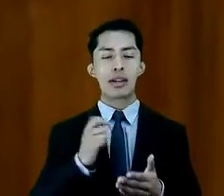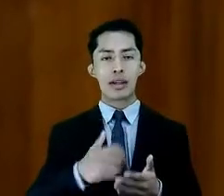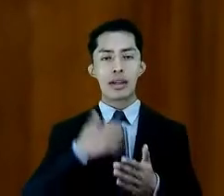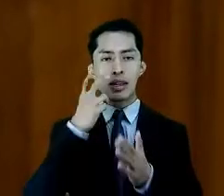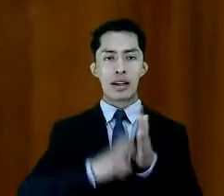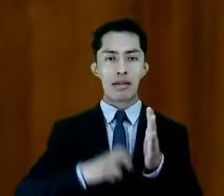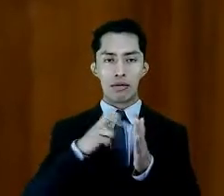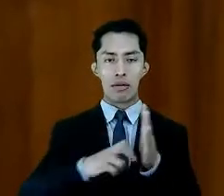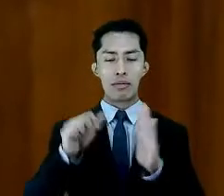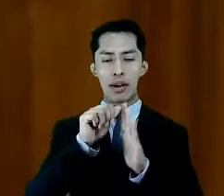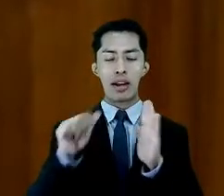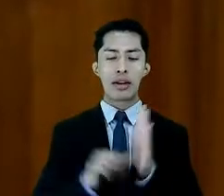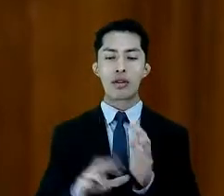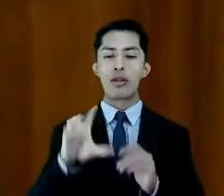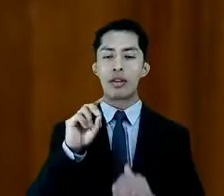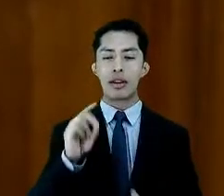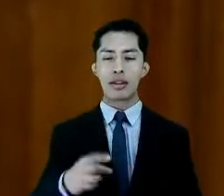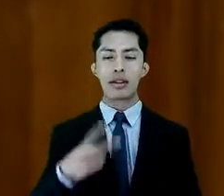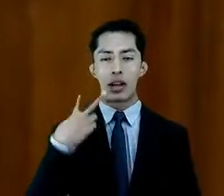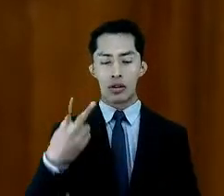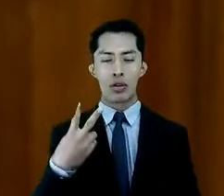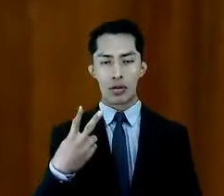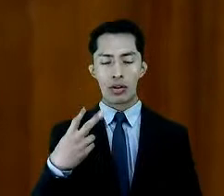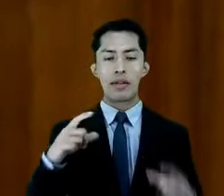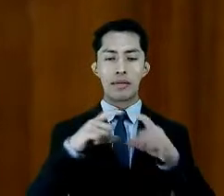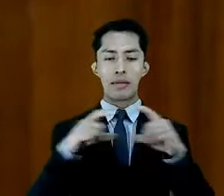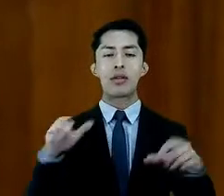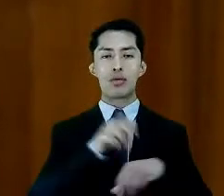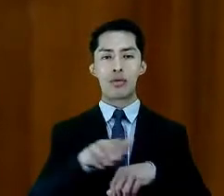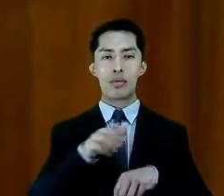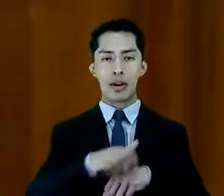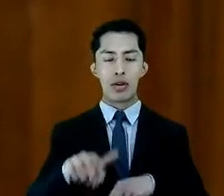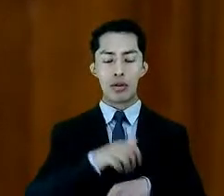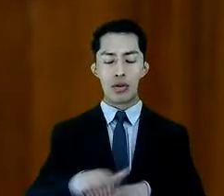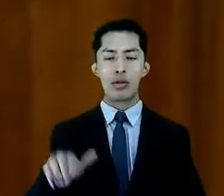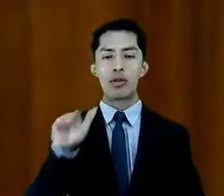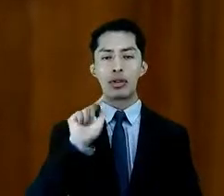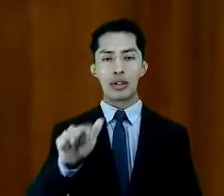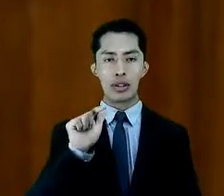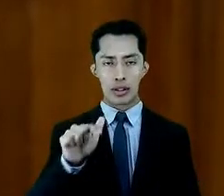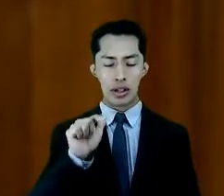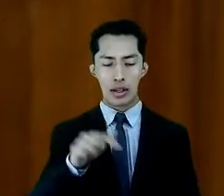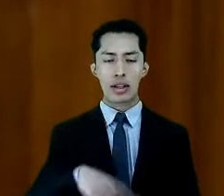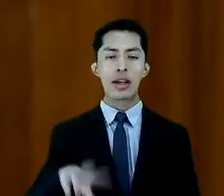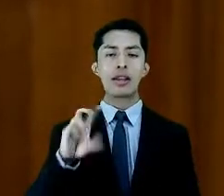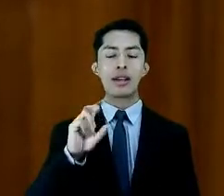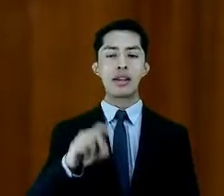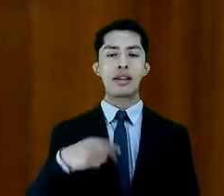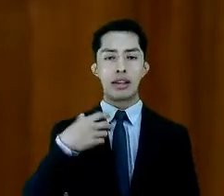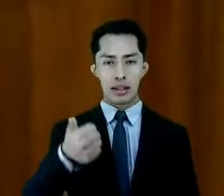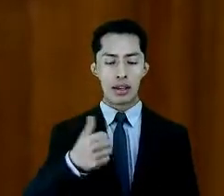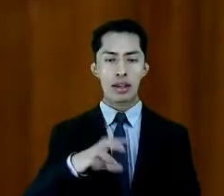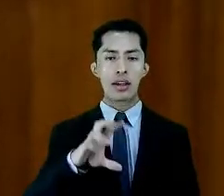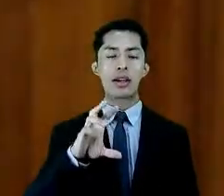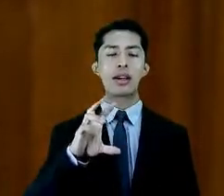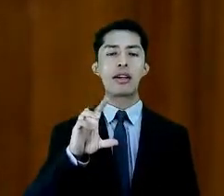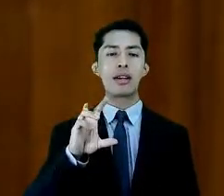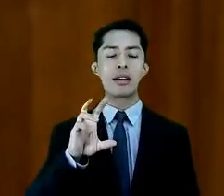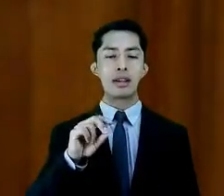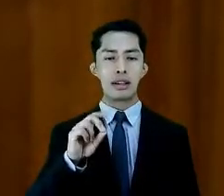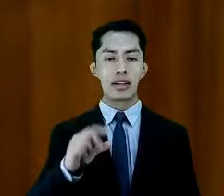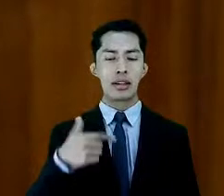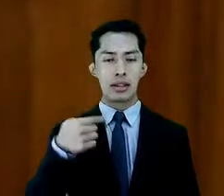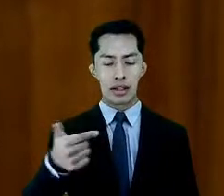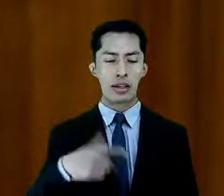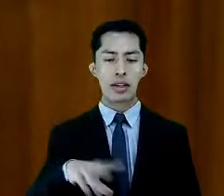se reforma el artículo 32 en sus fracciones 17ª, 36ª,